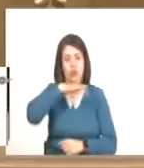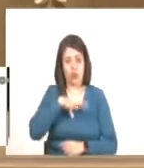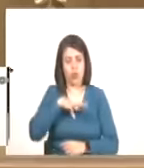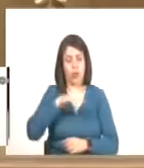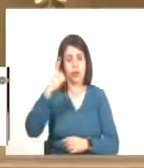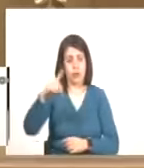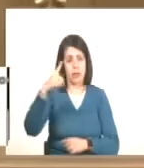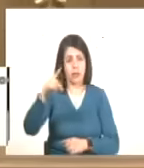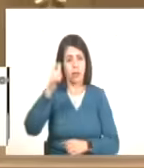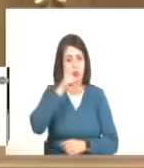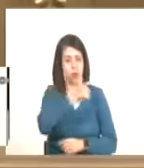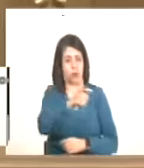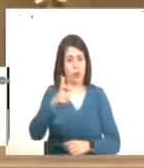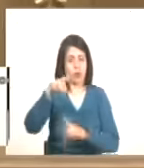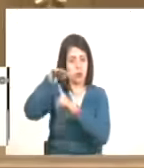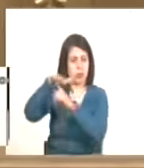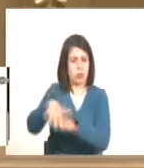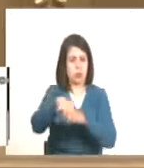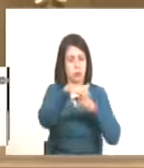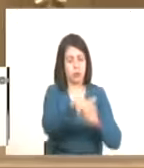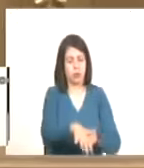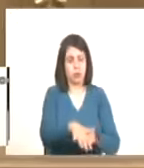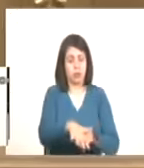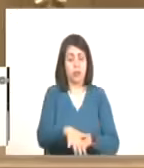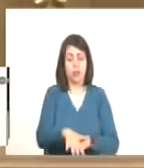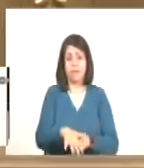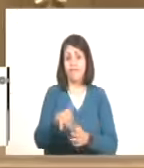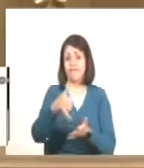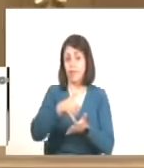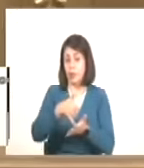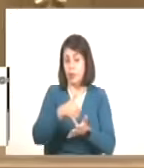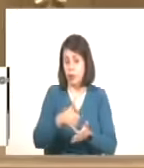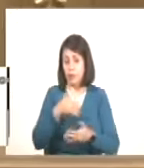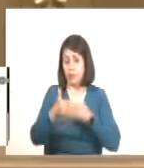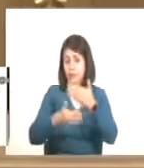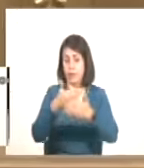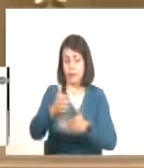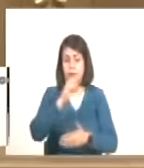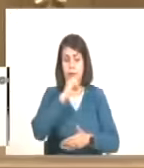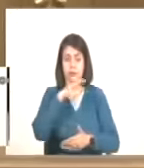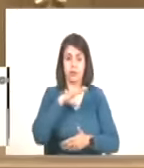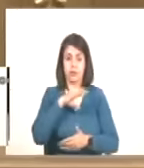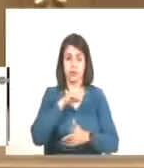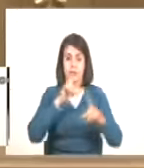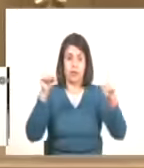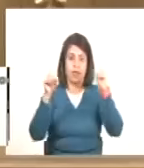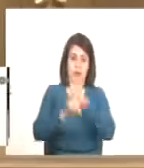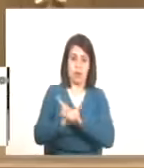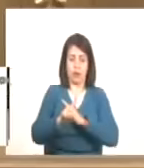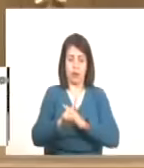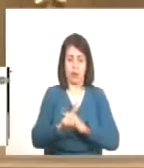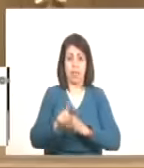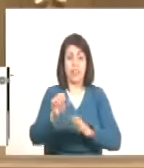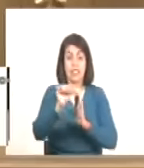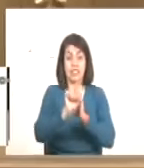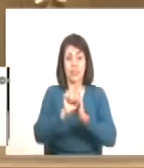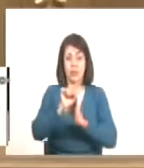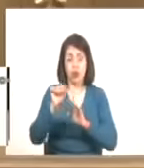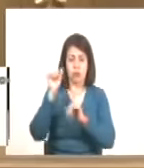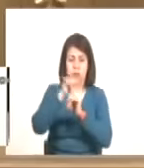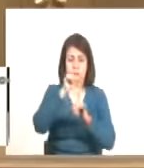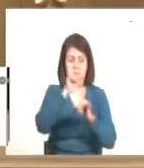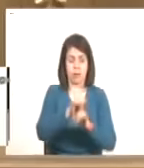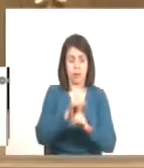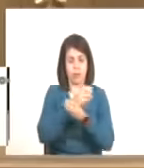y los derechos de los pueblos oprimidos y vulnerados a lo largo de la historia, convirtiéndose en símbolo de lucha,